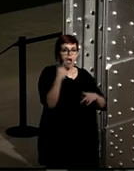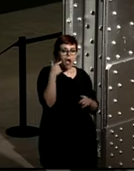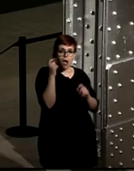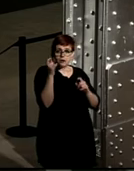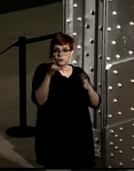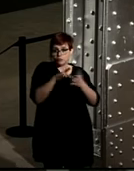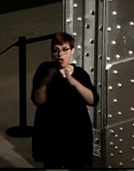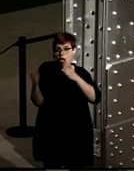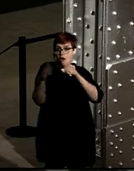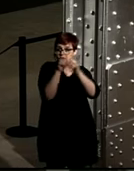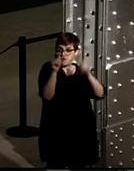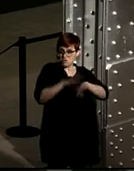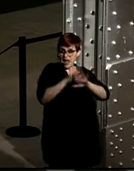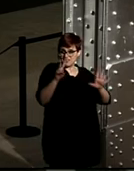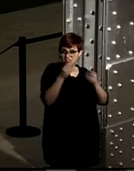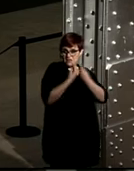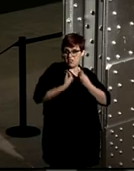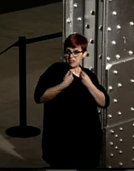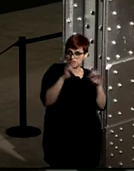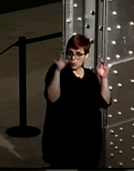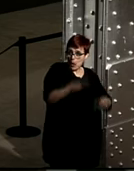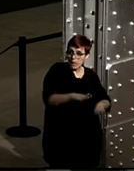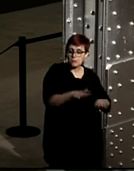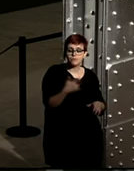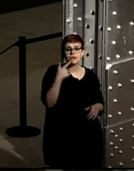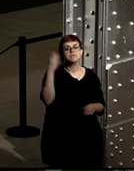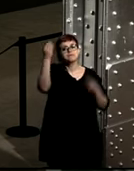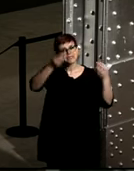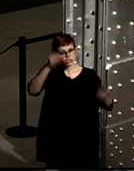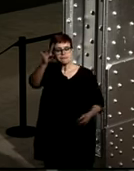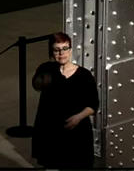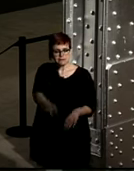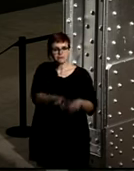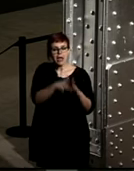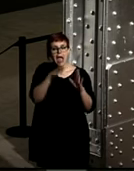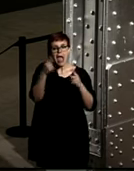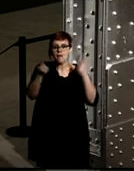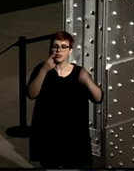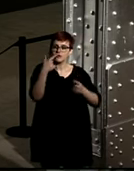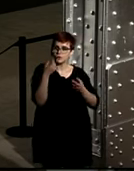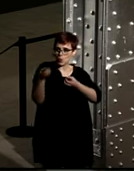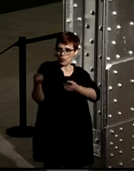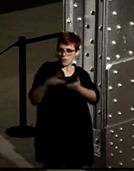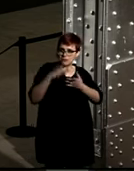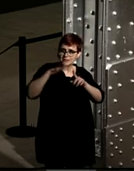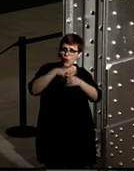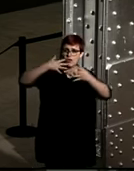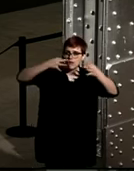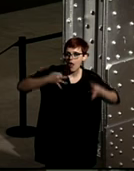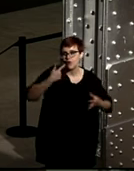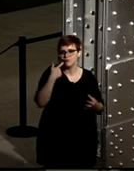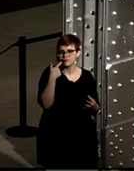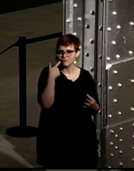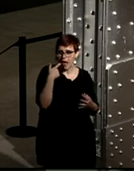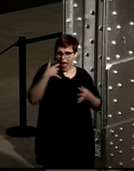que hacía 7 vidas. No sé el resto realmente. Sí, yo creo que de esa proximidad a veces está más lo auténtico, ¿no? O